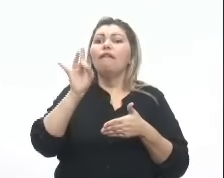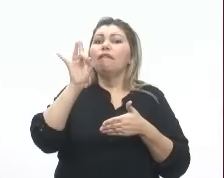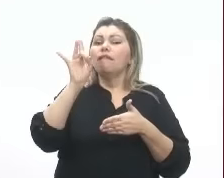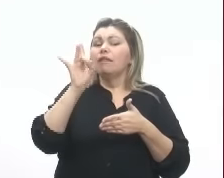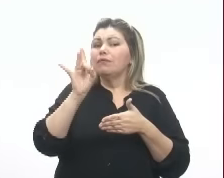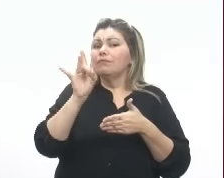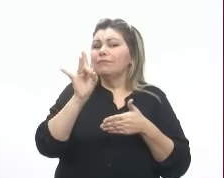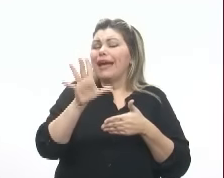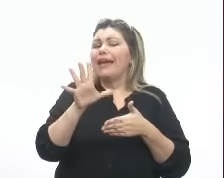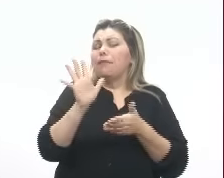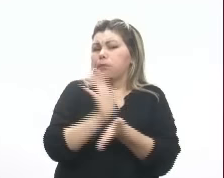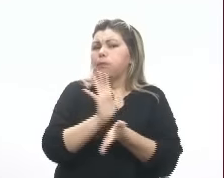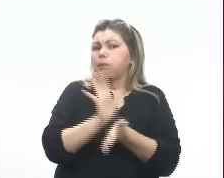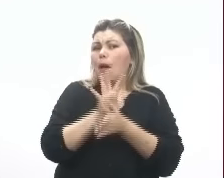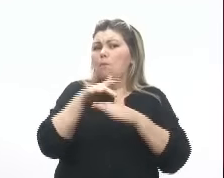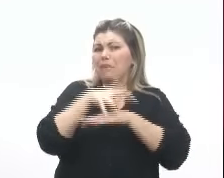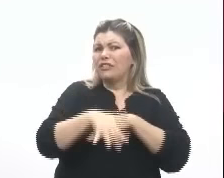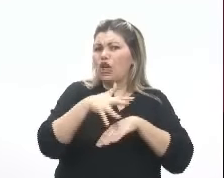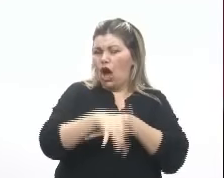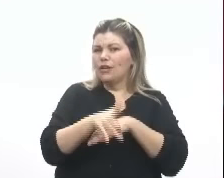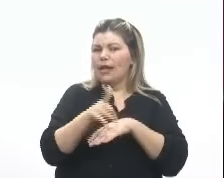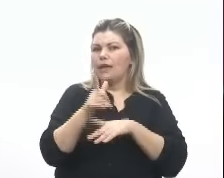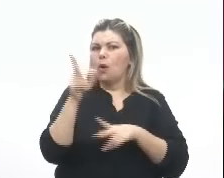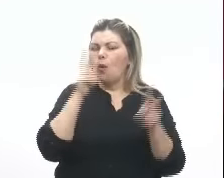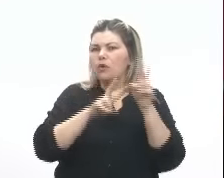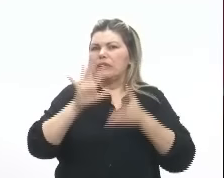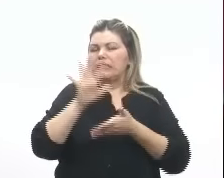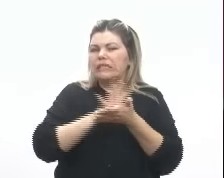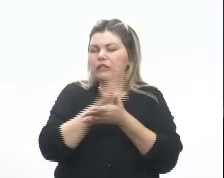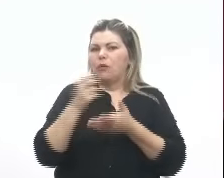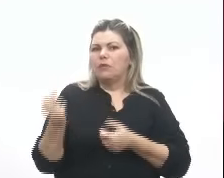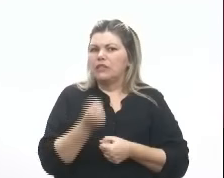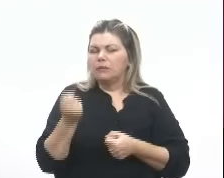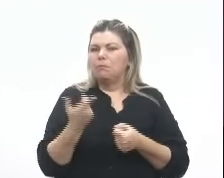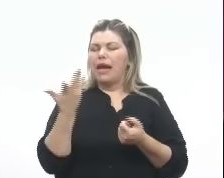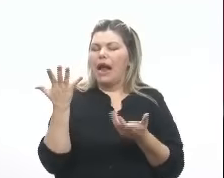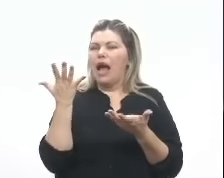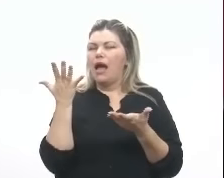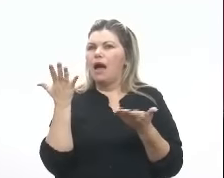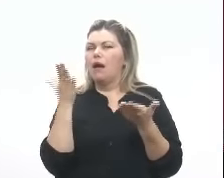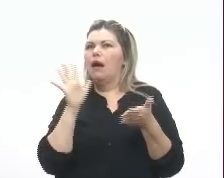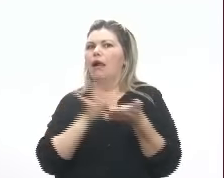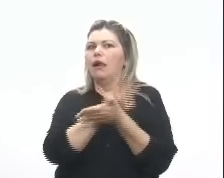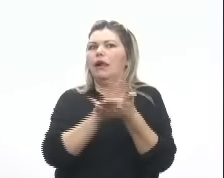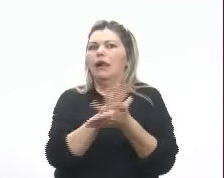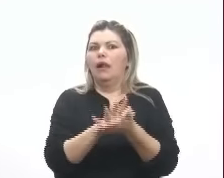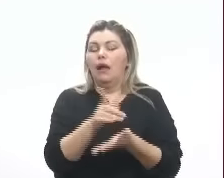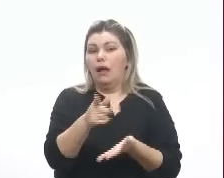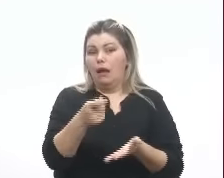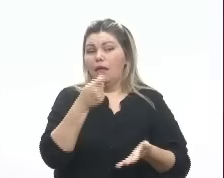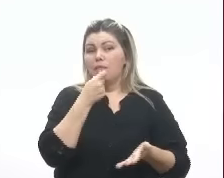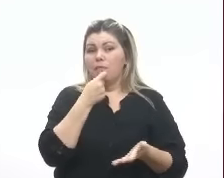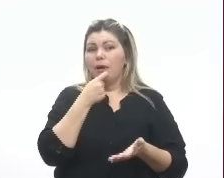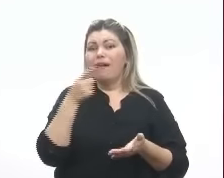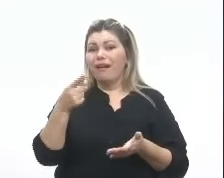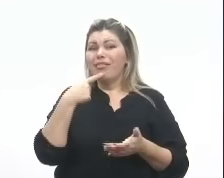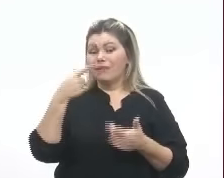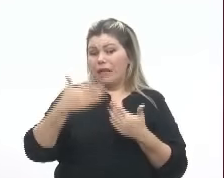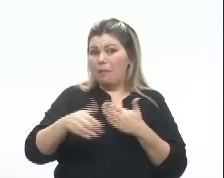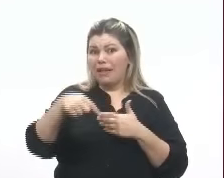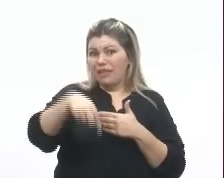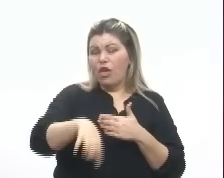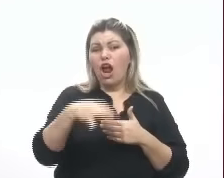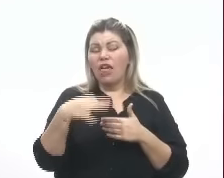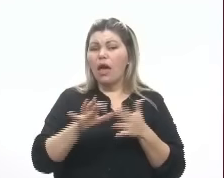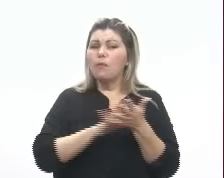2 meses. Pero después le dice, a partir de acá hay que arreglarse, muchachos. Si tienen docente de más, tienen que echar. Si tienen policía de más, tienen